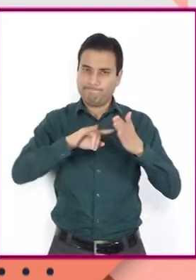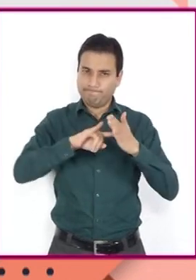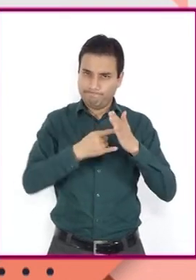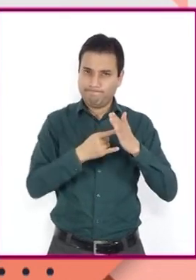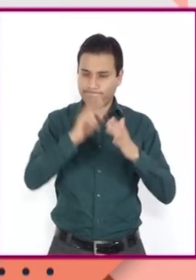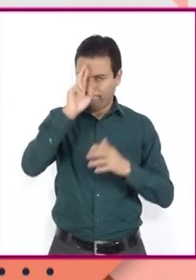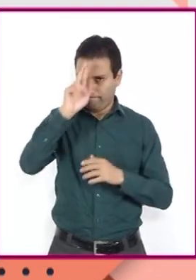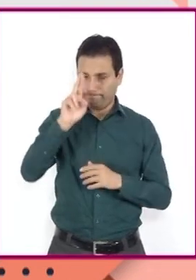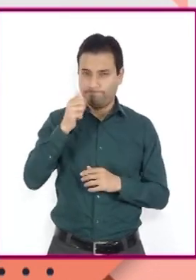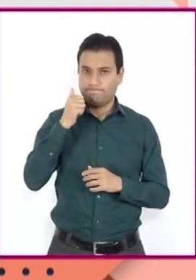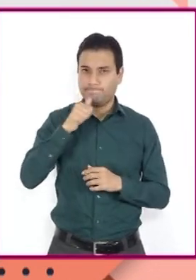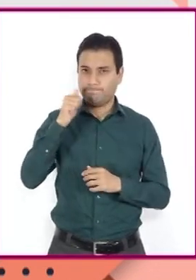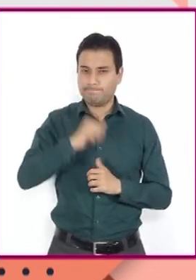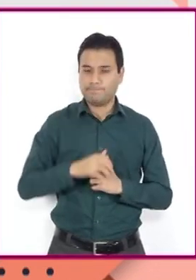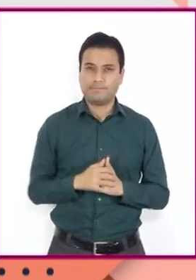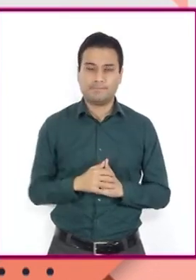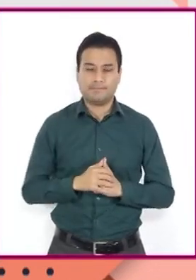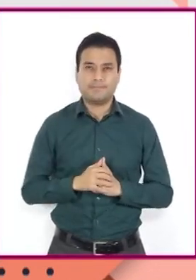receso.